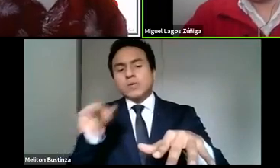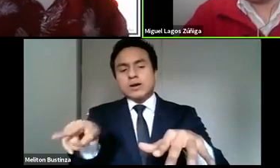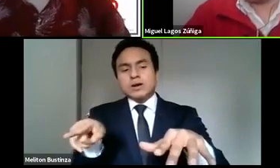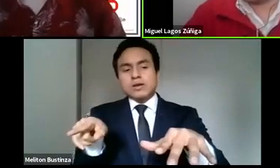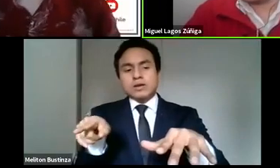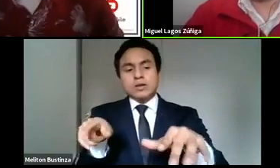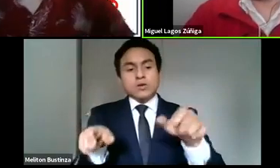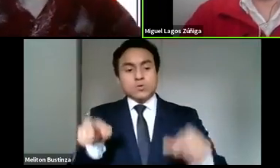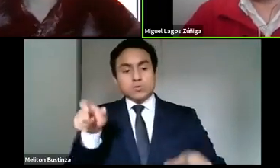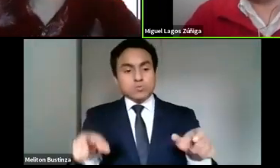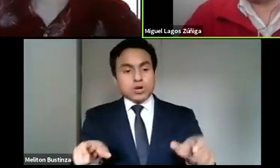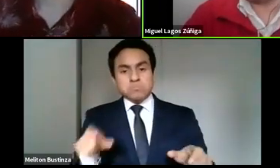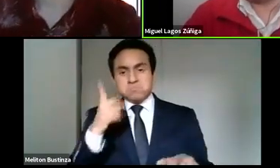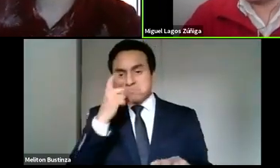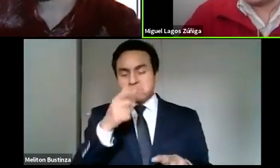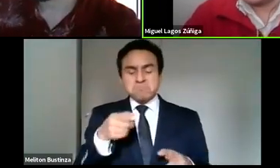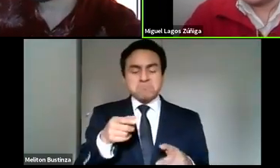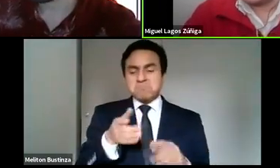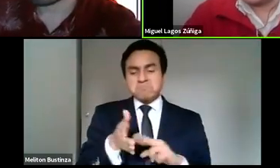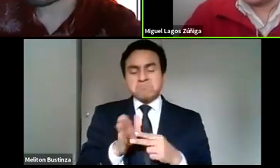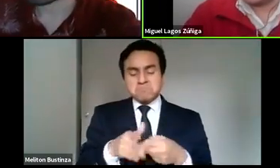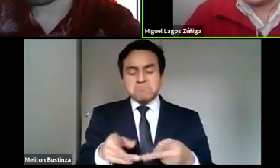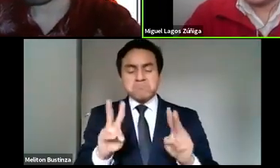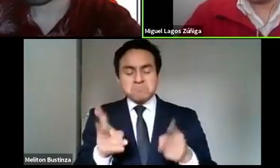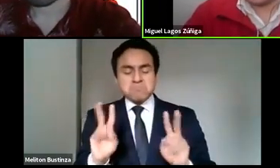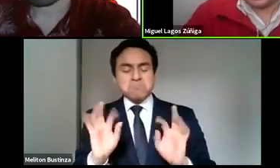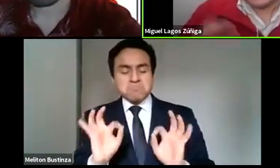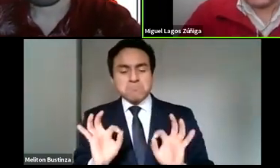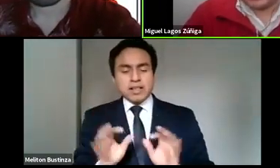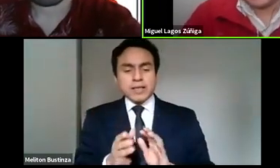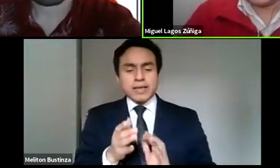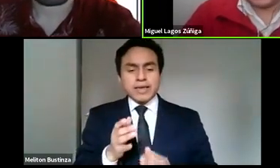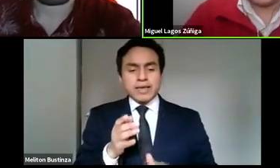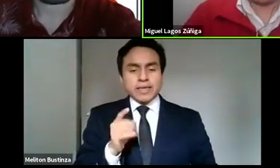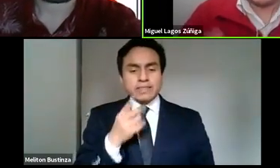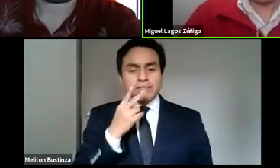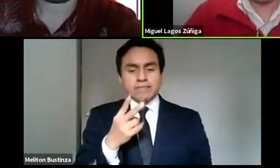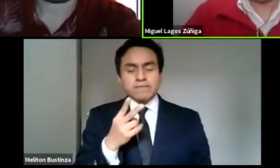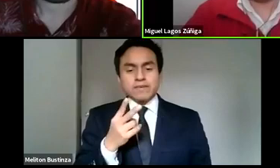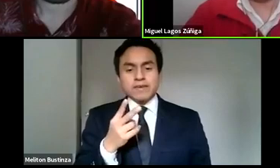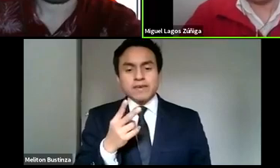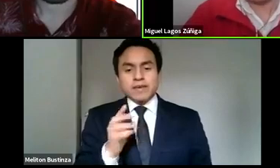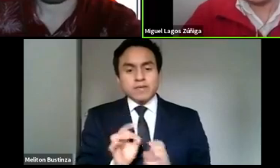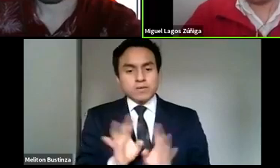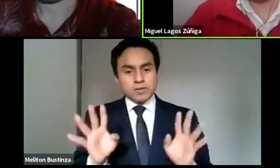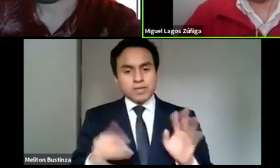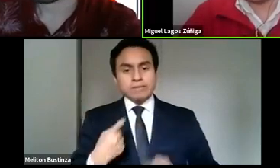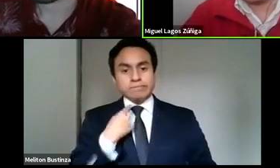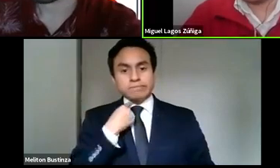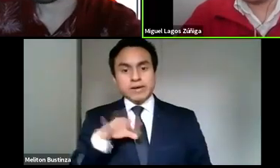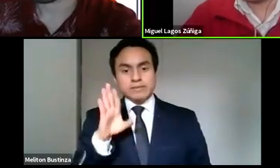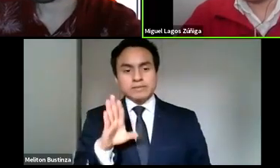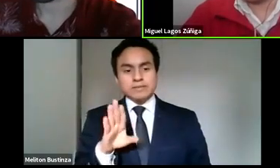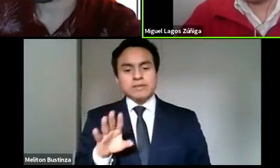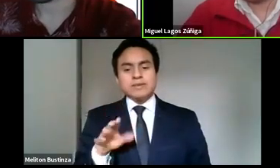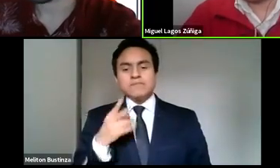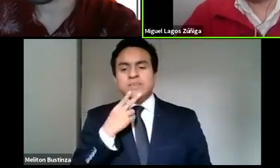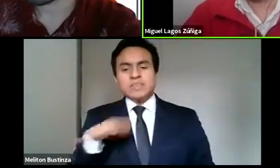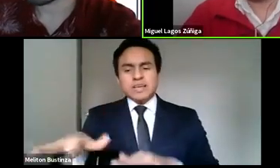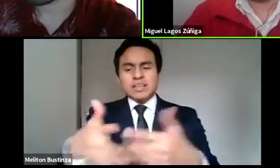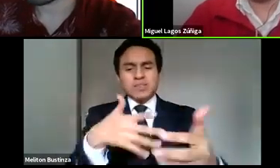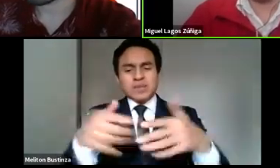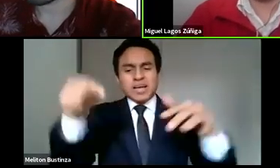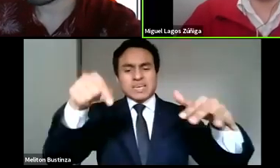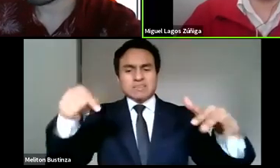que los usuarios no se complican tanto. Y lo que se verían eventualmente más afectados serían los ecosistemas. Entonces,